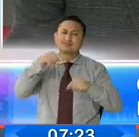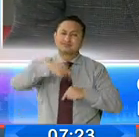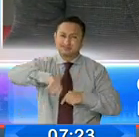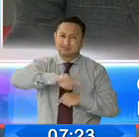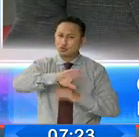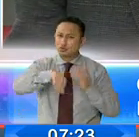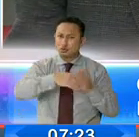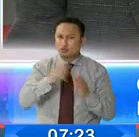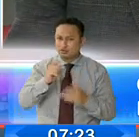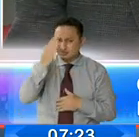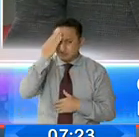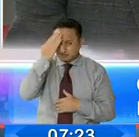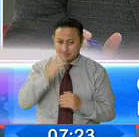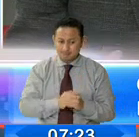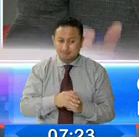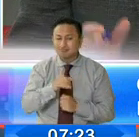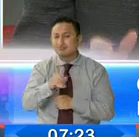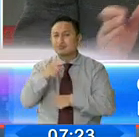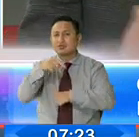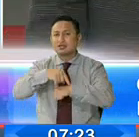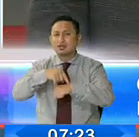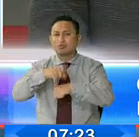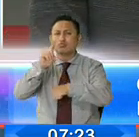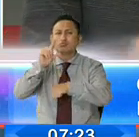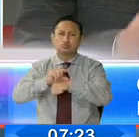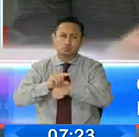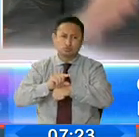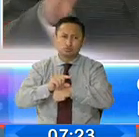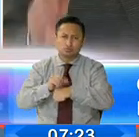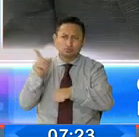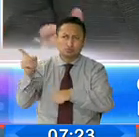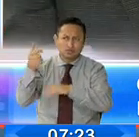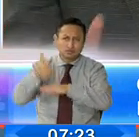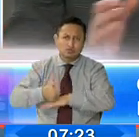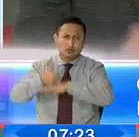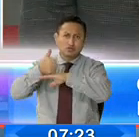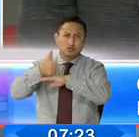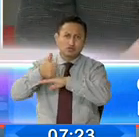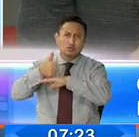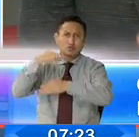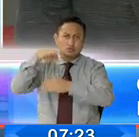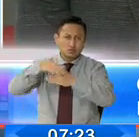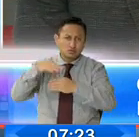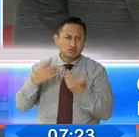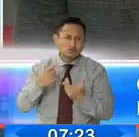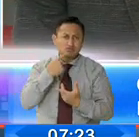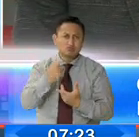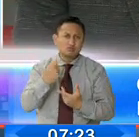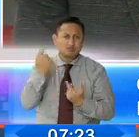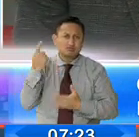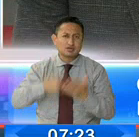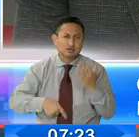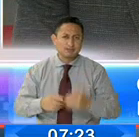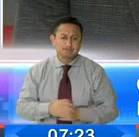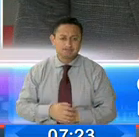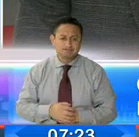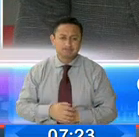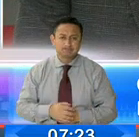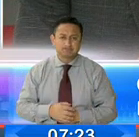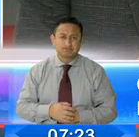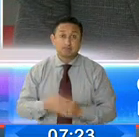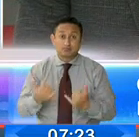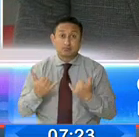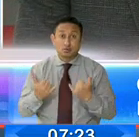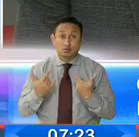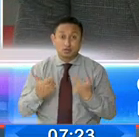tiene que saber a qué llamamos el menor tiempo posible para que la Corte Constitucional se pronuncie. Bueno, estamos sobre el tiempo